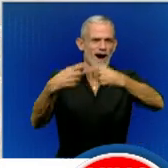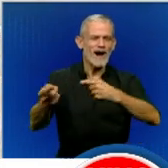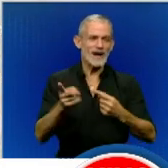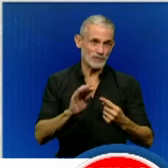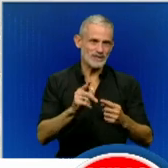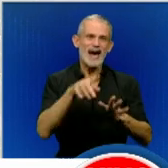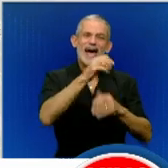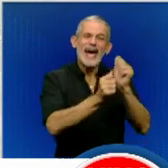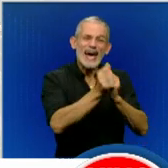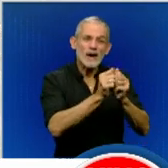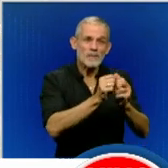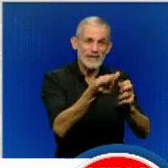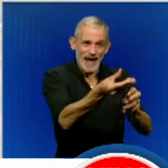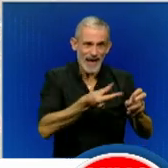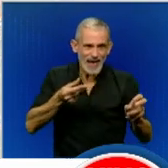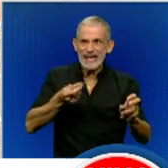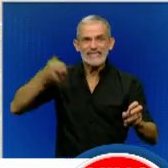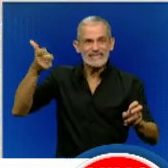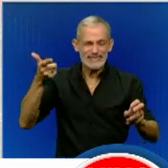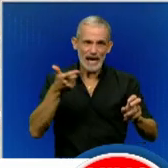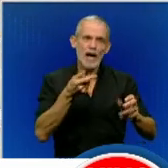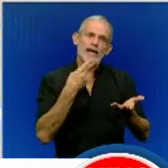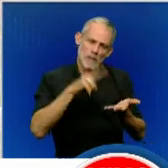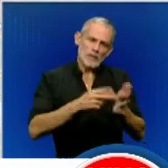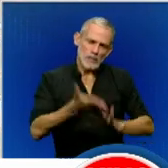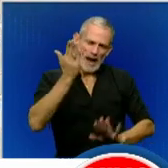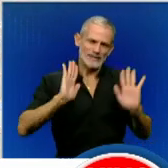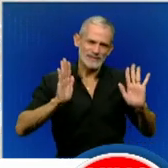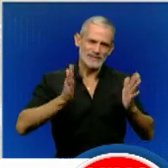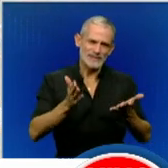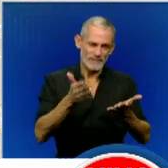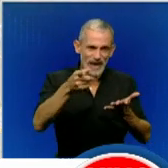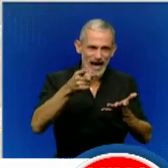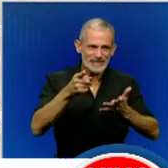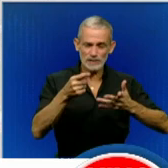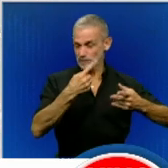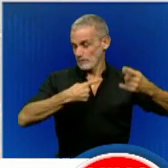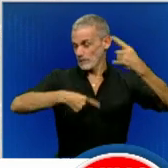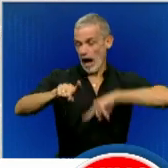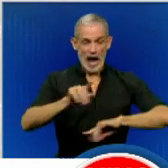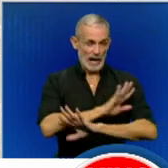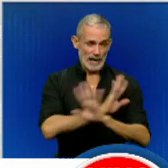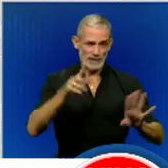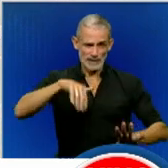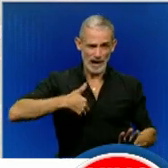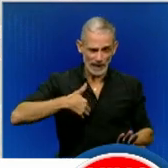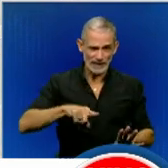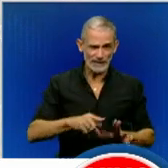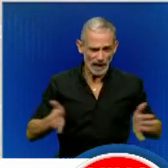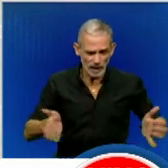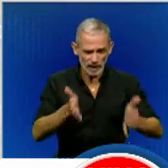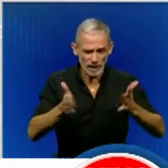subimos a las empresas y abaratamos a los accionistas realmente el reino del revés poco aliciente